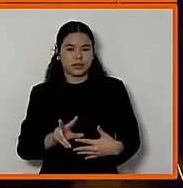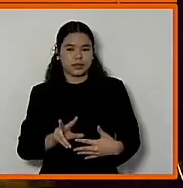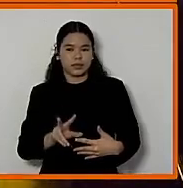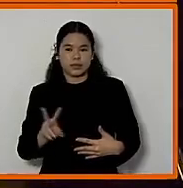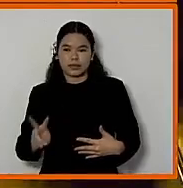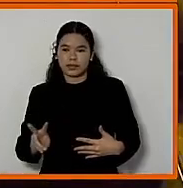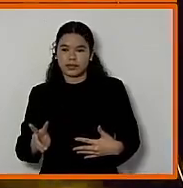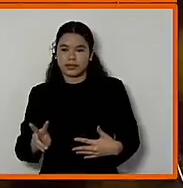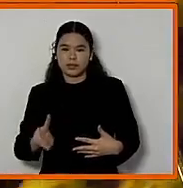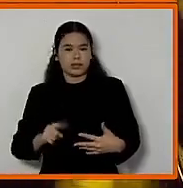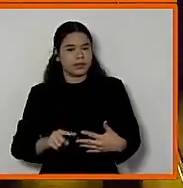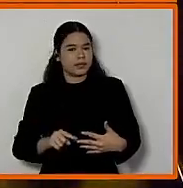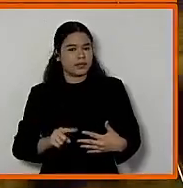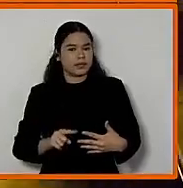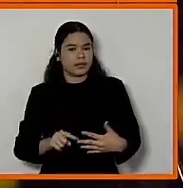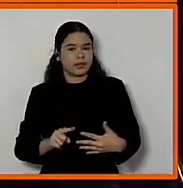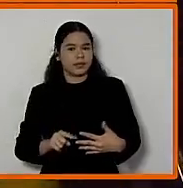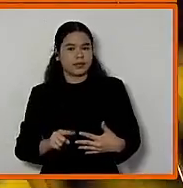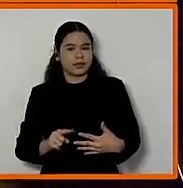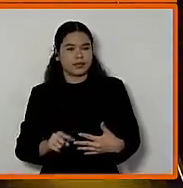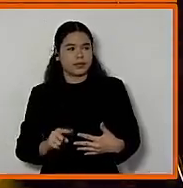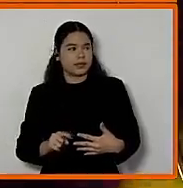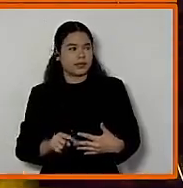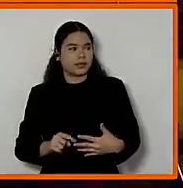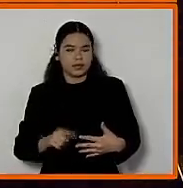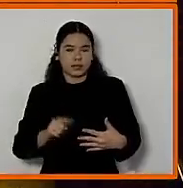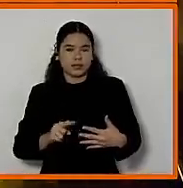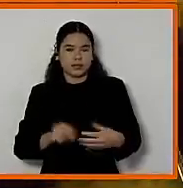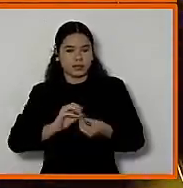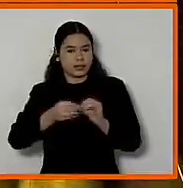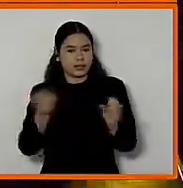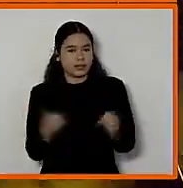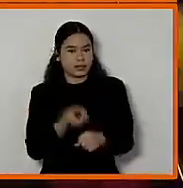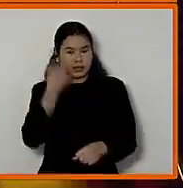32. Tercer número ganador para esta linda noche,